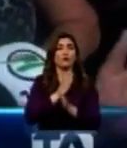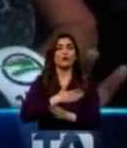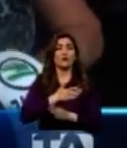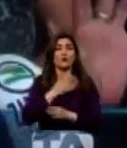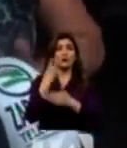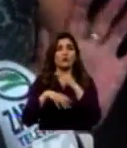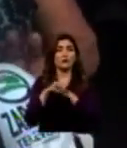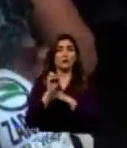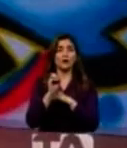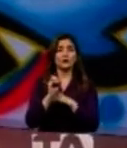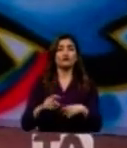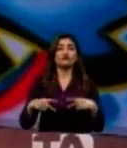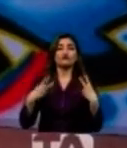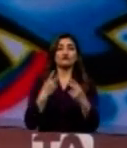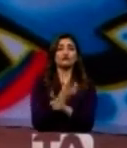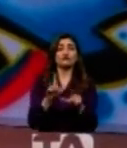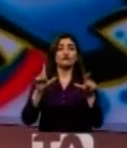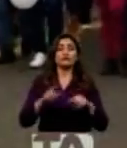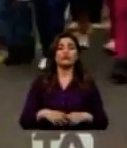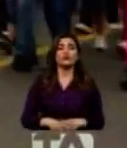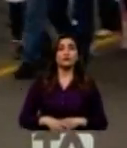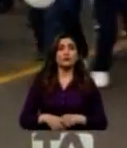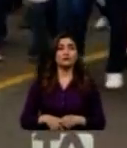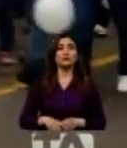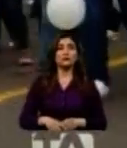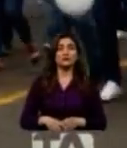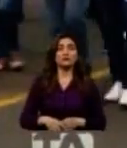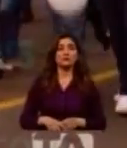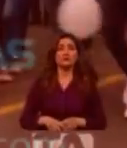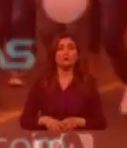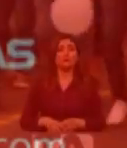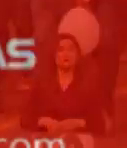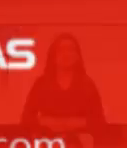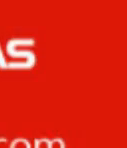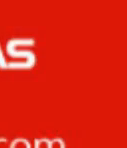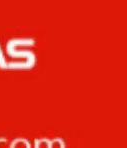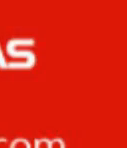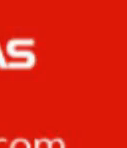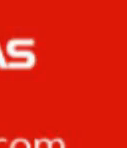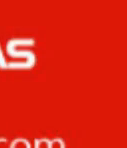no vaya a pasar nada. Desde Santo Domingo, Ramiro Moreira Sánchez, 24 horas.